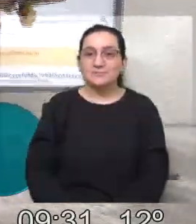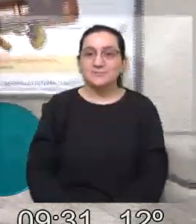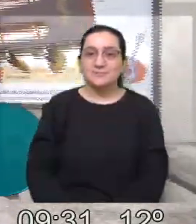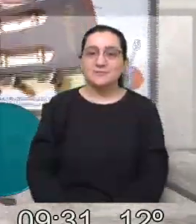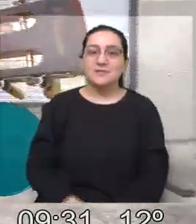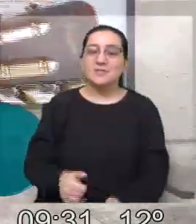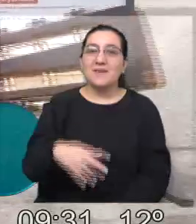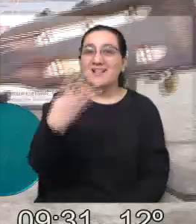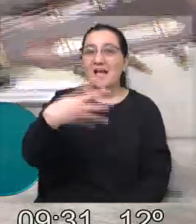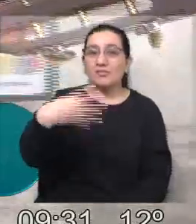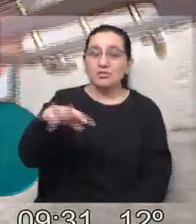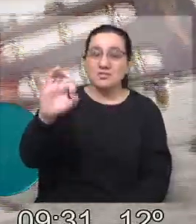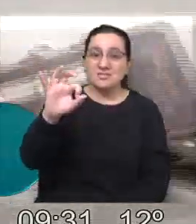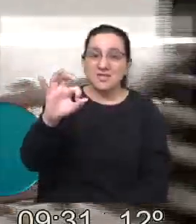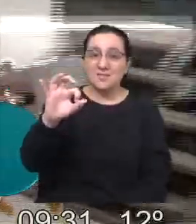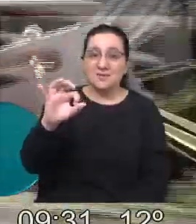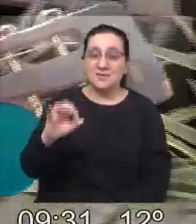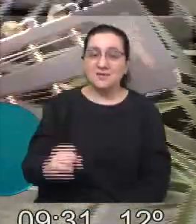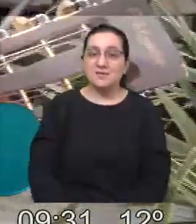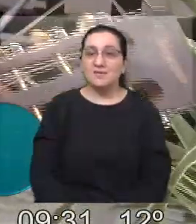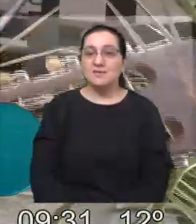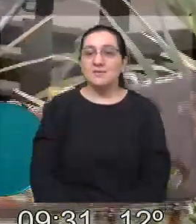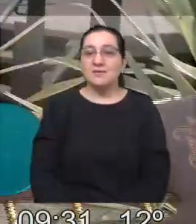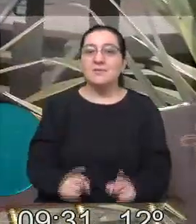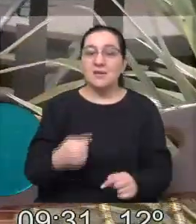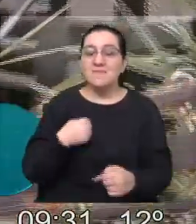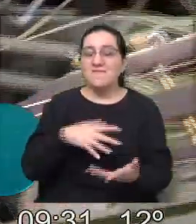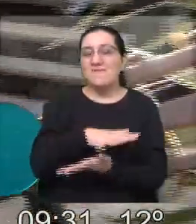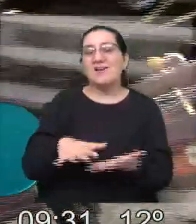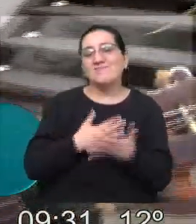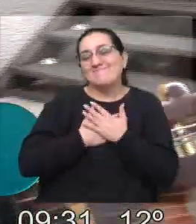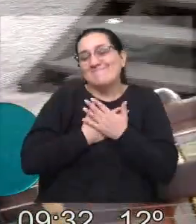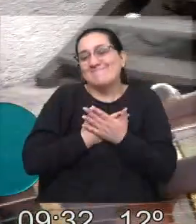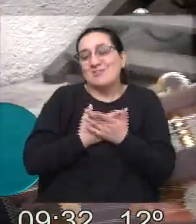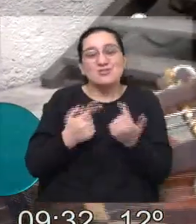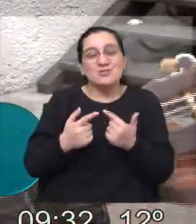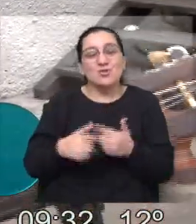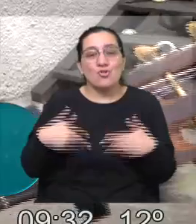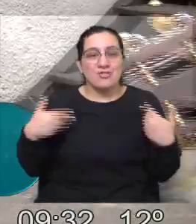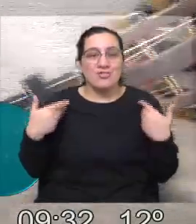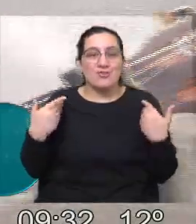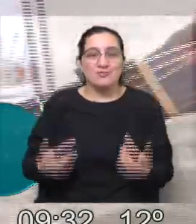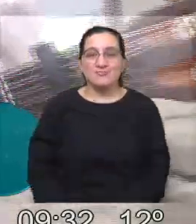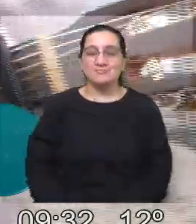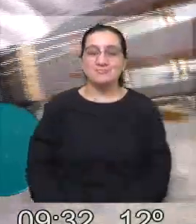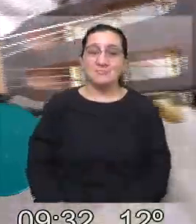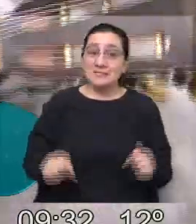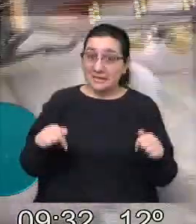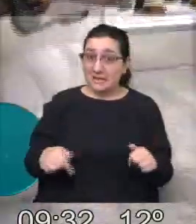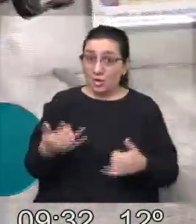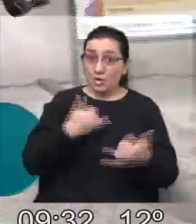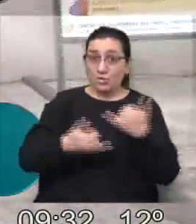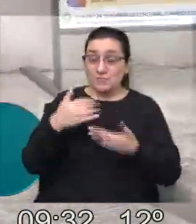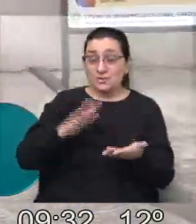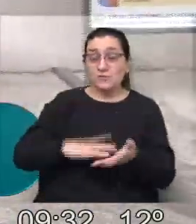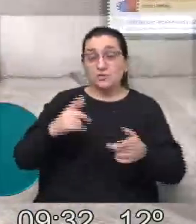programada para el 14 de septiembre. Y nada más y nada menos que en mi barrio querido, así que contento. ¡Qué locura! Bueno, a ver, va a ser acá, contame del show.